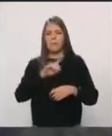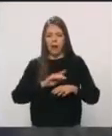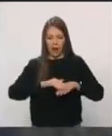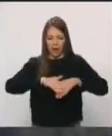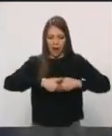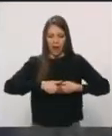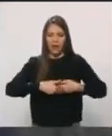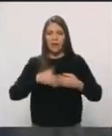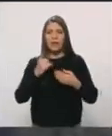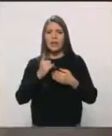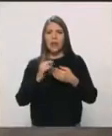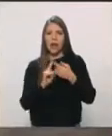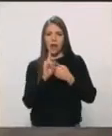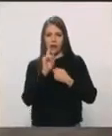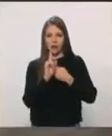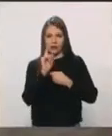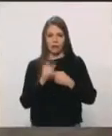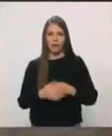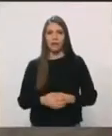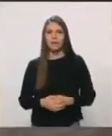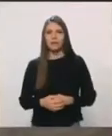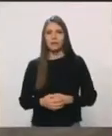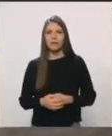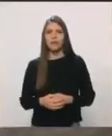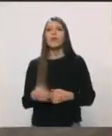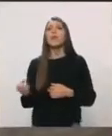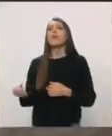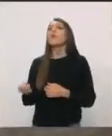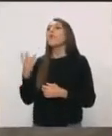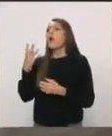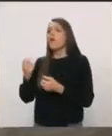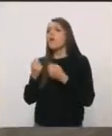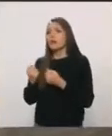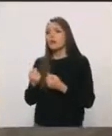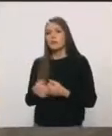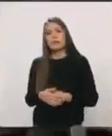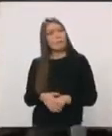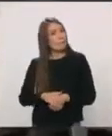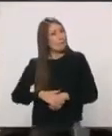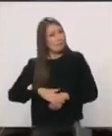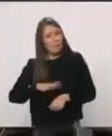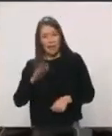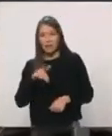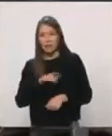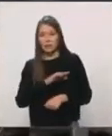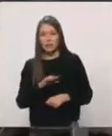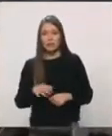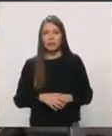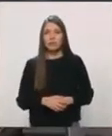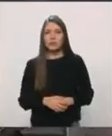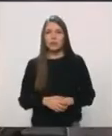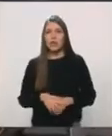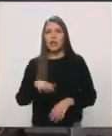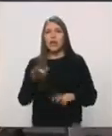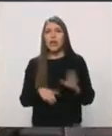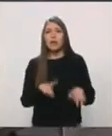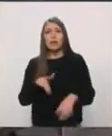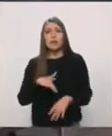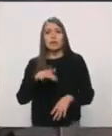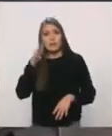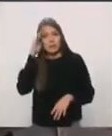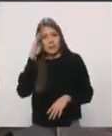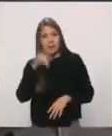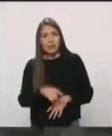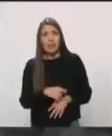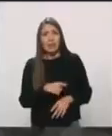¿Con cuánta fuerza? La necesaria, ¿no? La más que puedas, ¿no? Muchas veces, por el miedo de lastimar, la primera